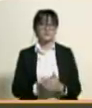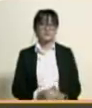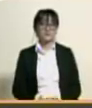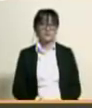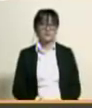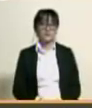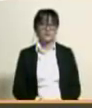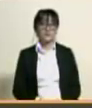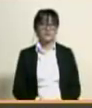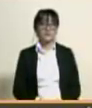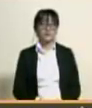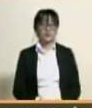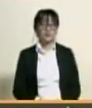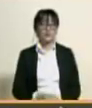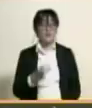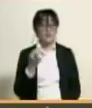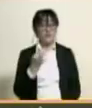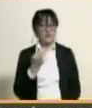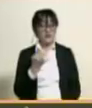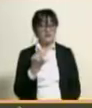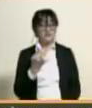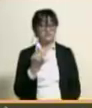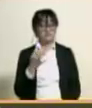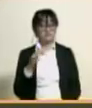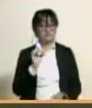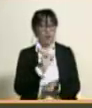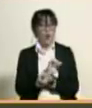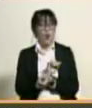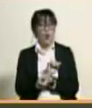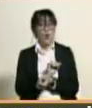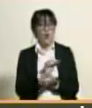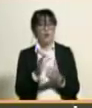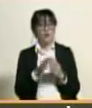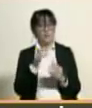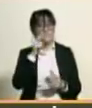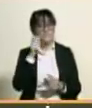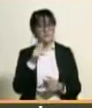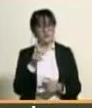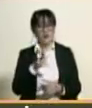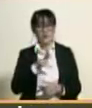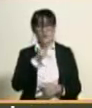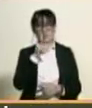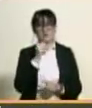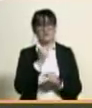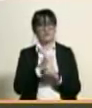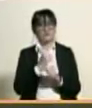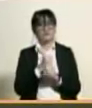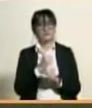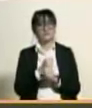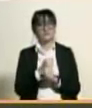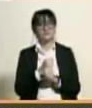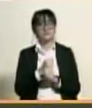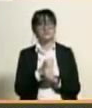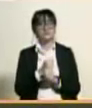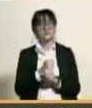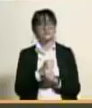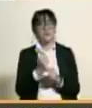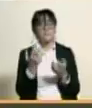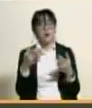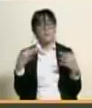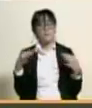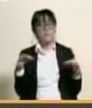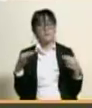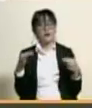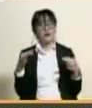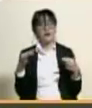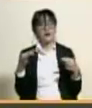delitos. Ha sido un duro golpe a las manos criminales, por eso la hemos llamado manos de papel, a